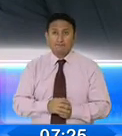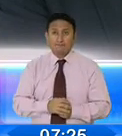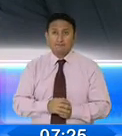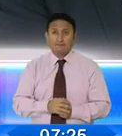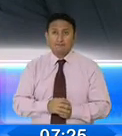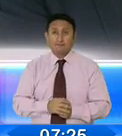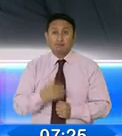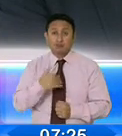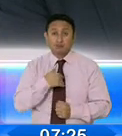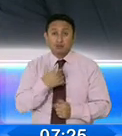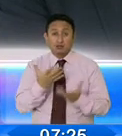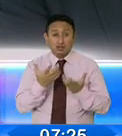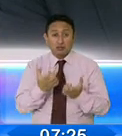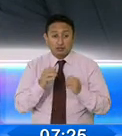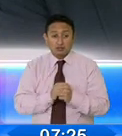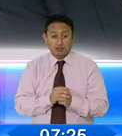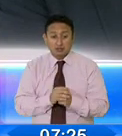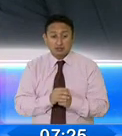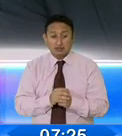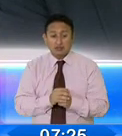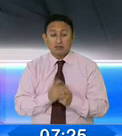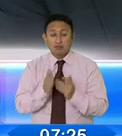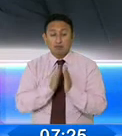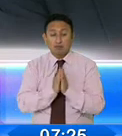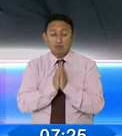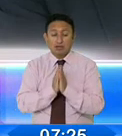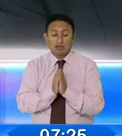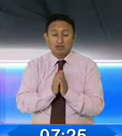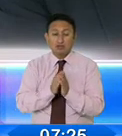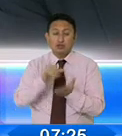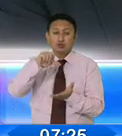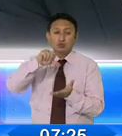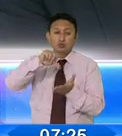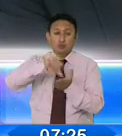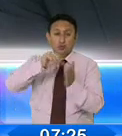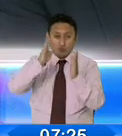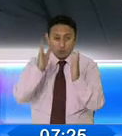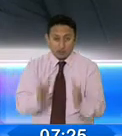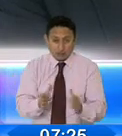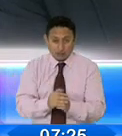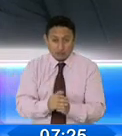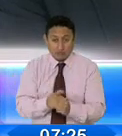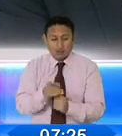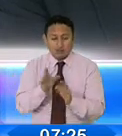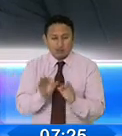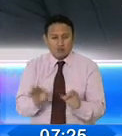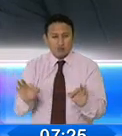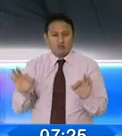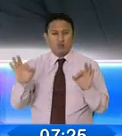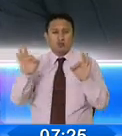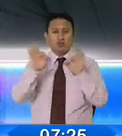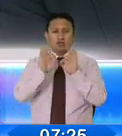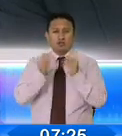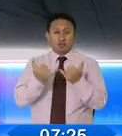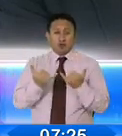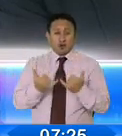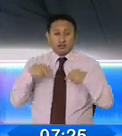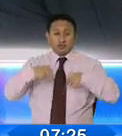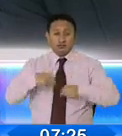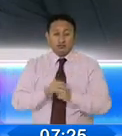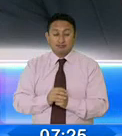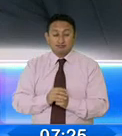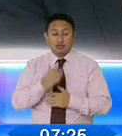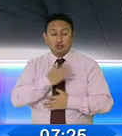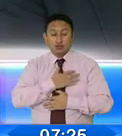queremos seguir exhortando, Roberto, a la ciudadanía, cuál importante es la